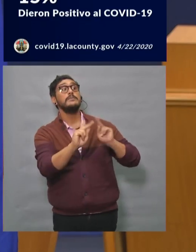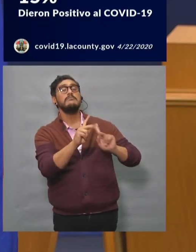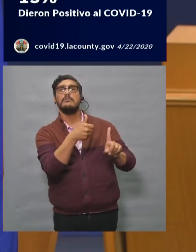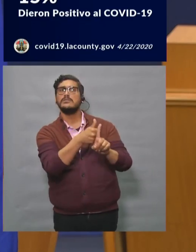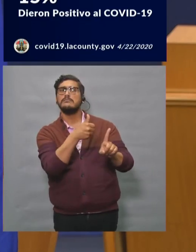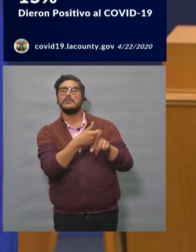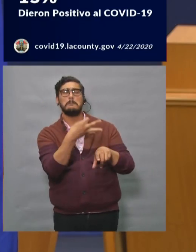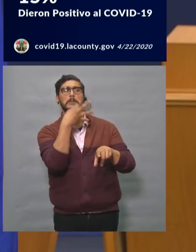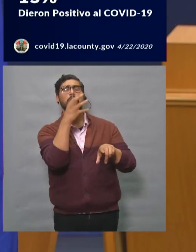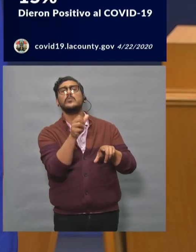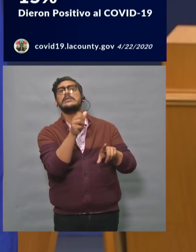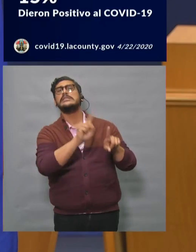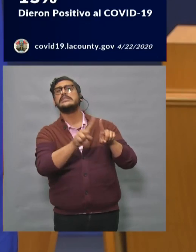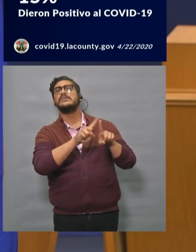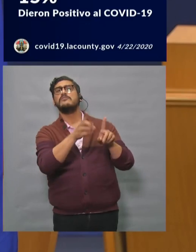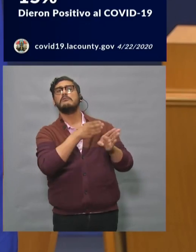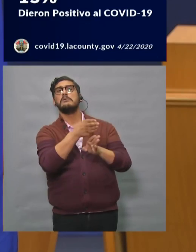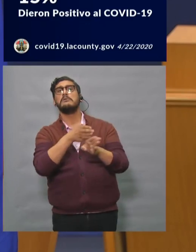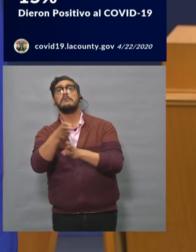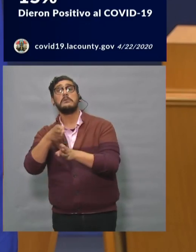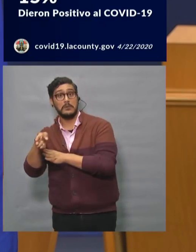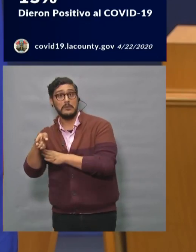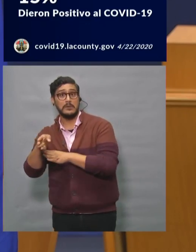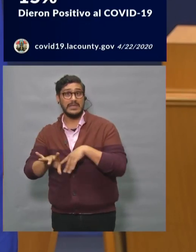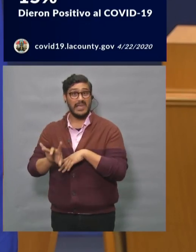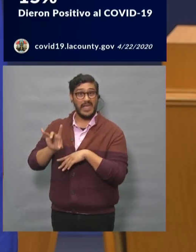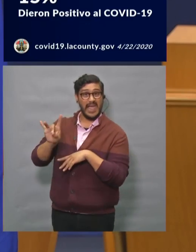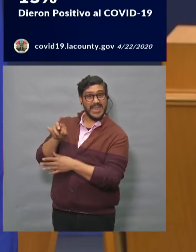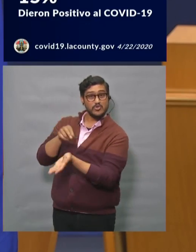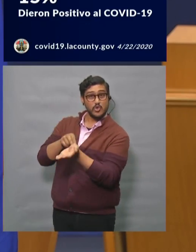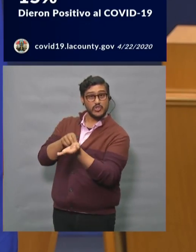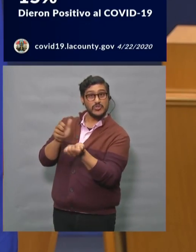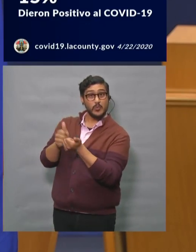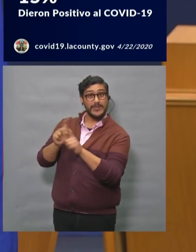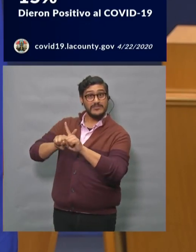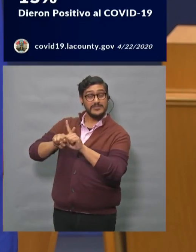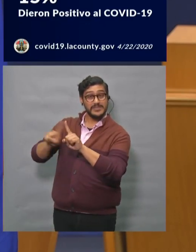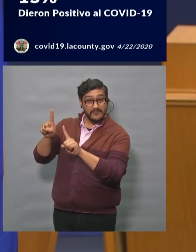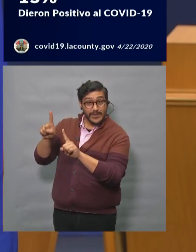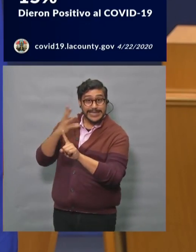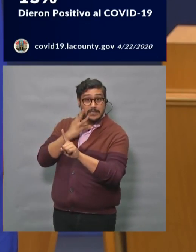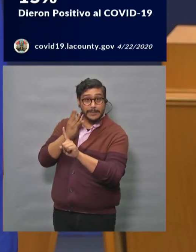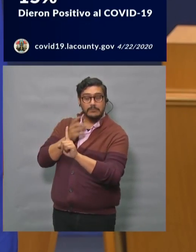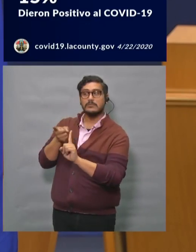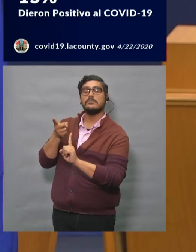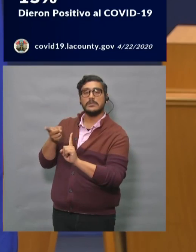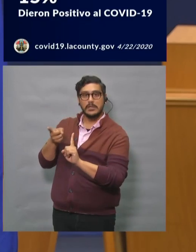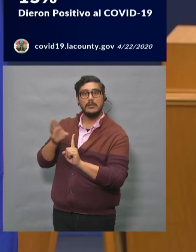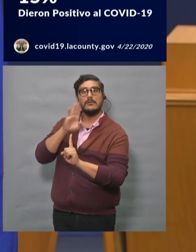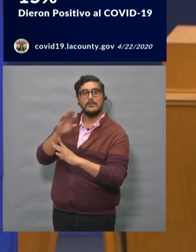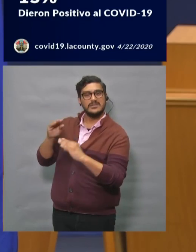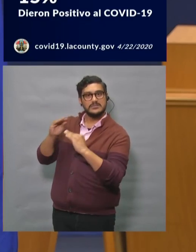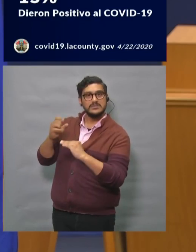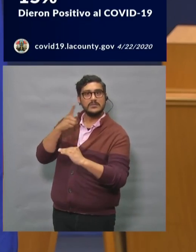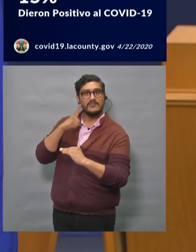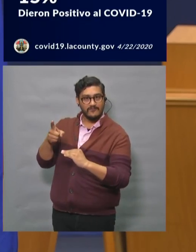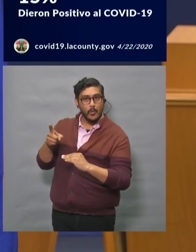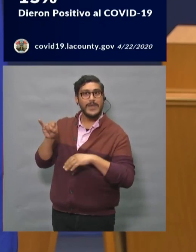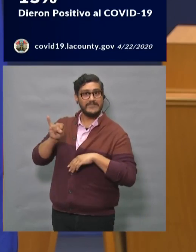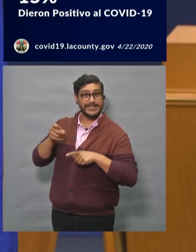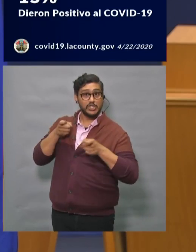en otras áreas. 8 enfermeras con otra experiencia serán capacitadas en control de